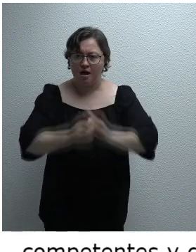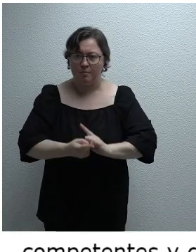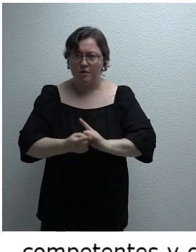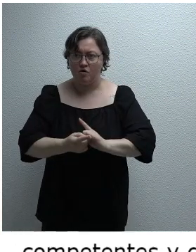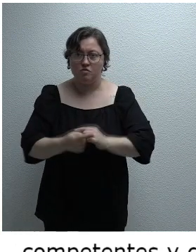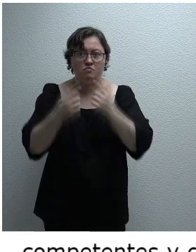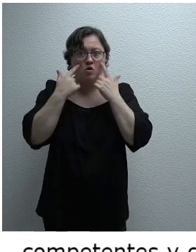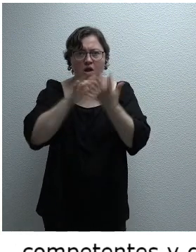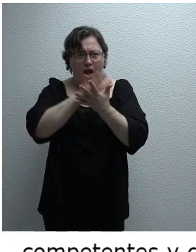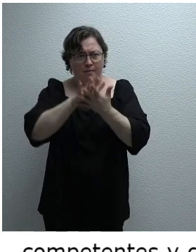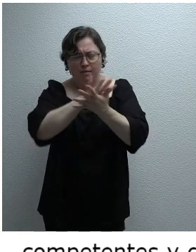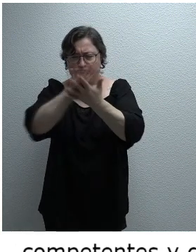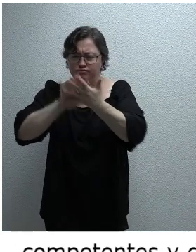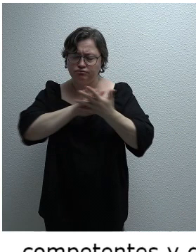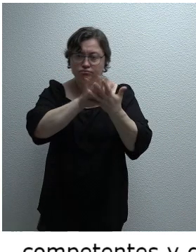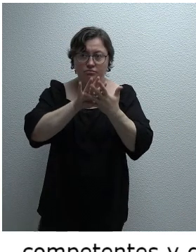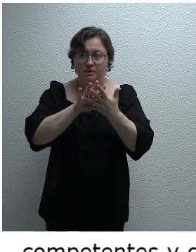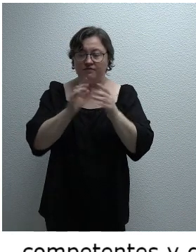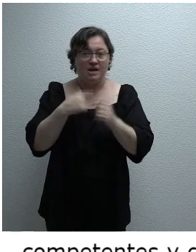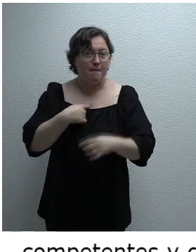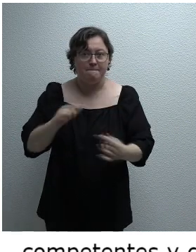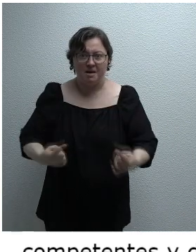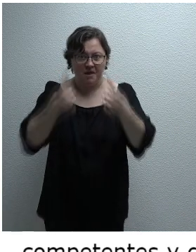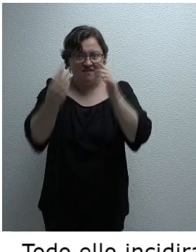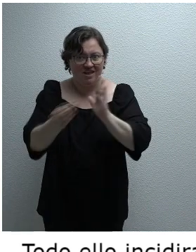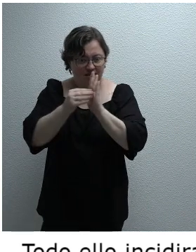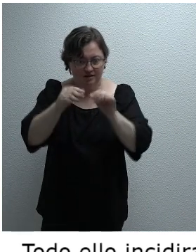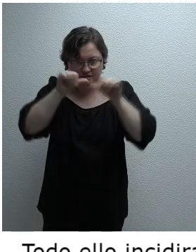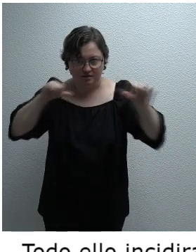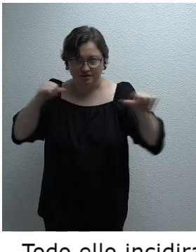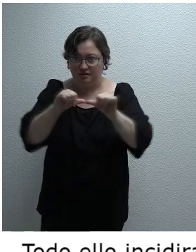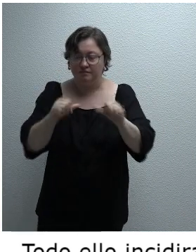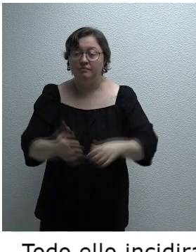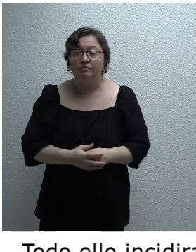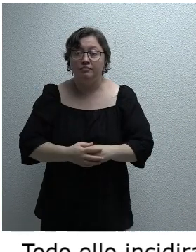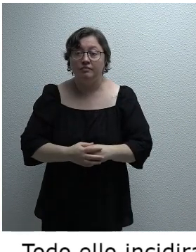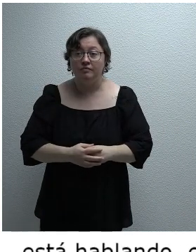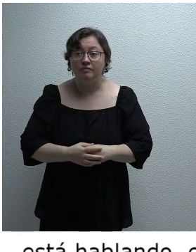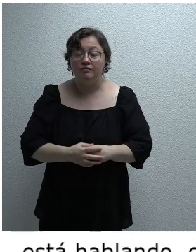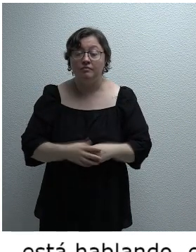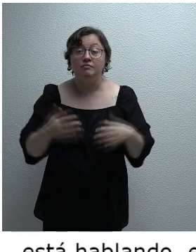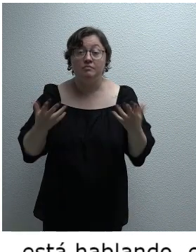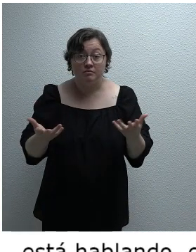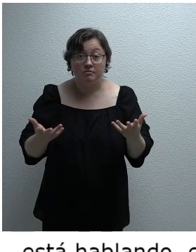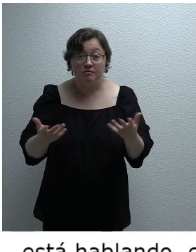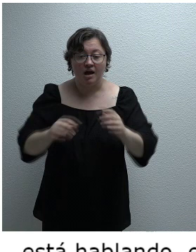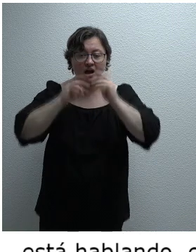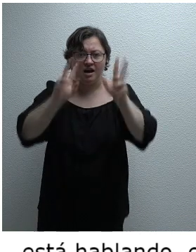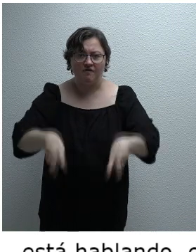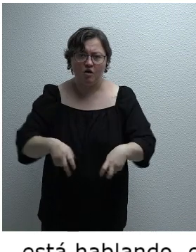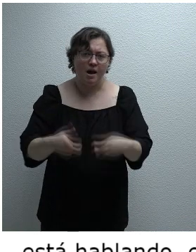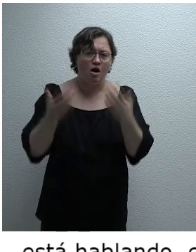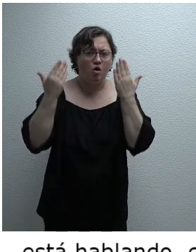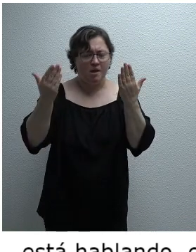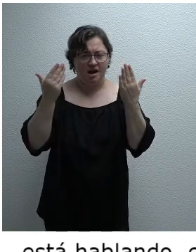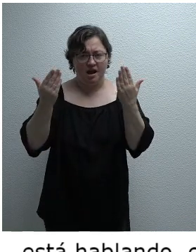ya se está hablando, es paradigmático. Esta reforma honra no